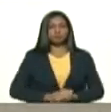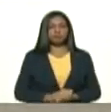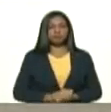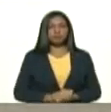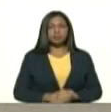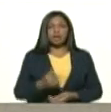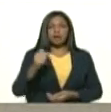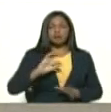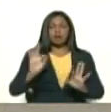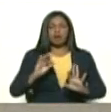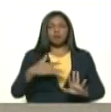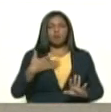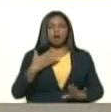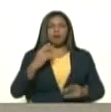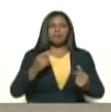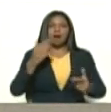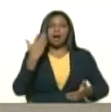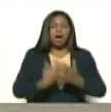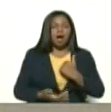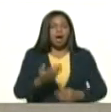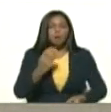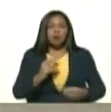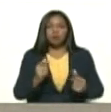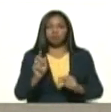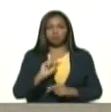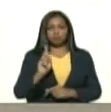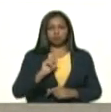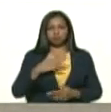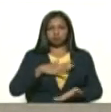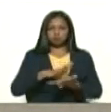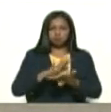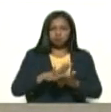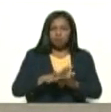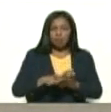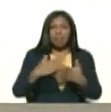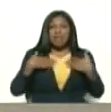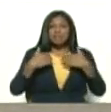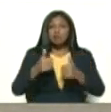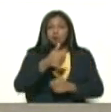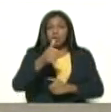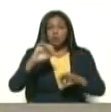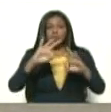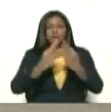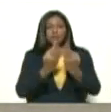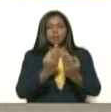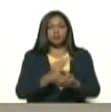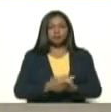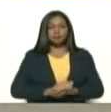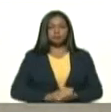aquí nadie puede estar apurado, es la salud de tu familia,